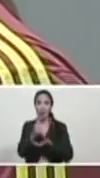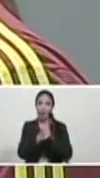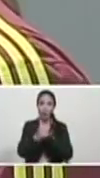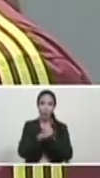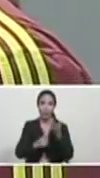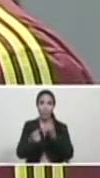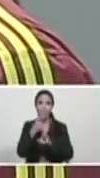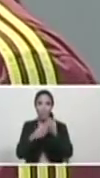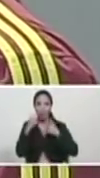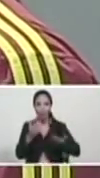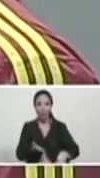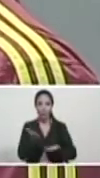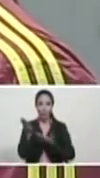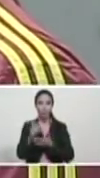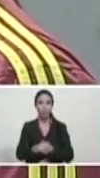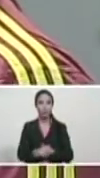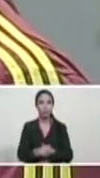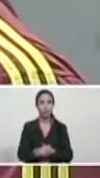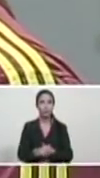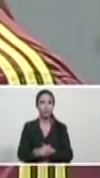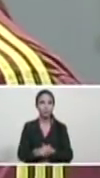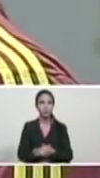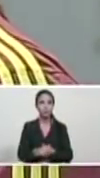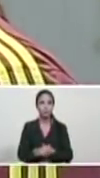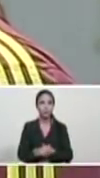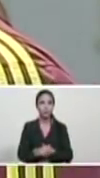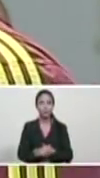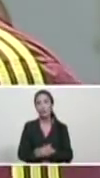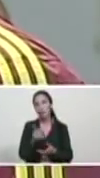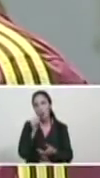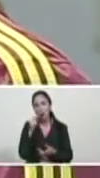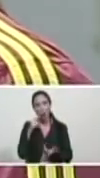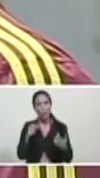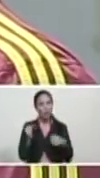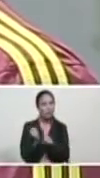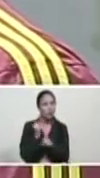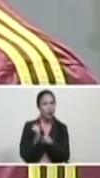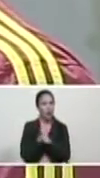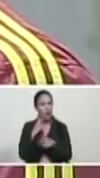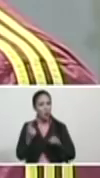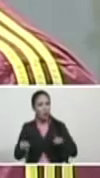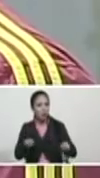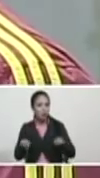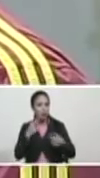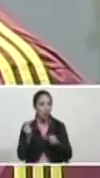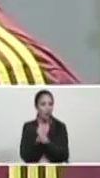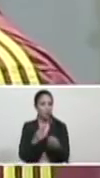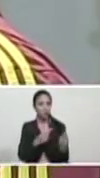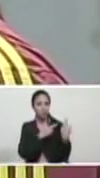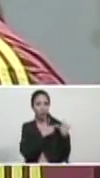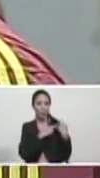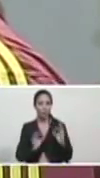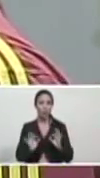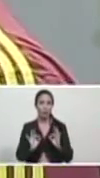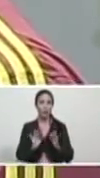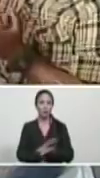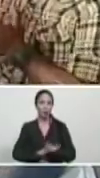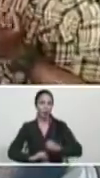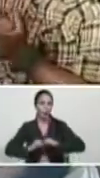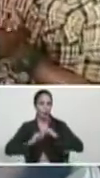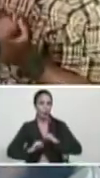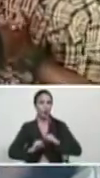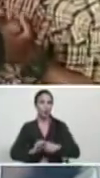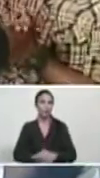hoy, doctor Henry Ventura, un hombre dinámico, trabajador, punzante, enérgico,